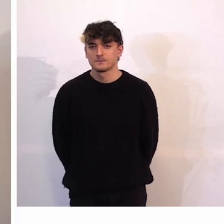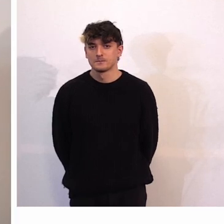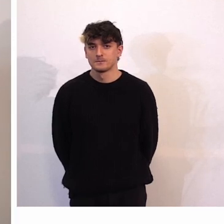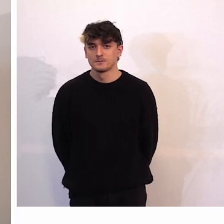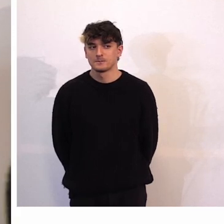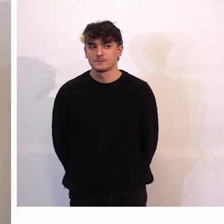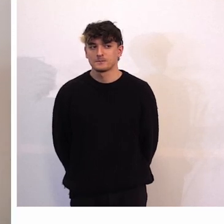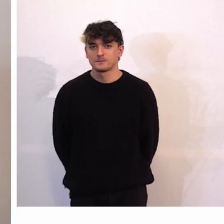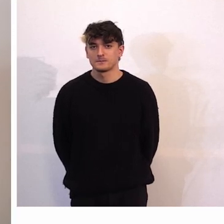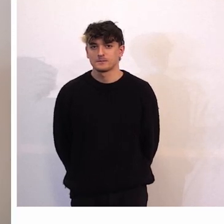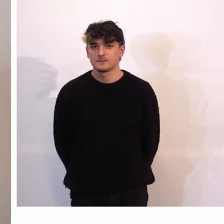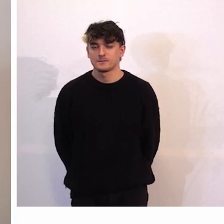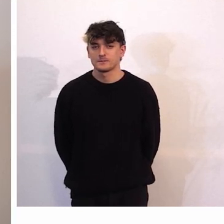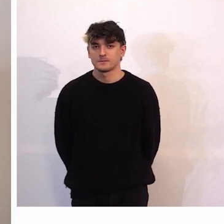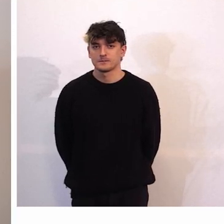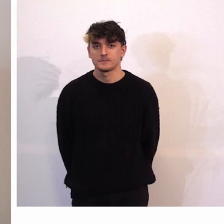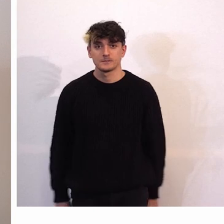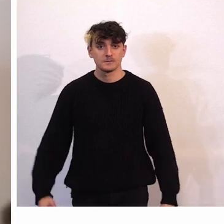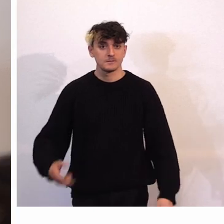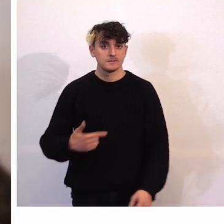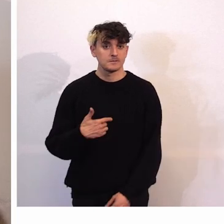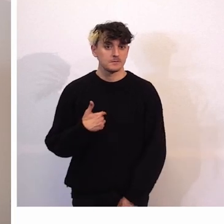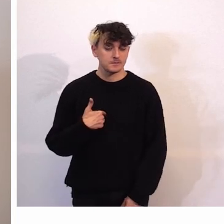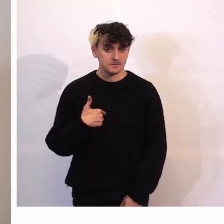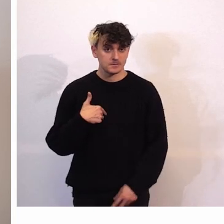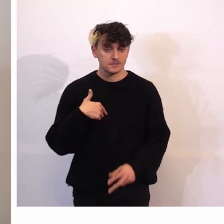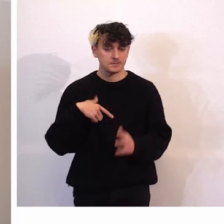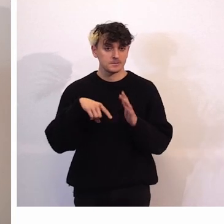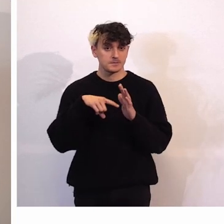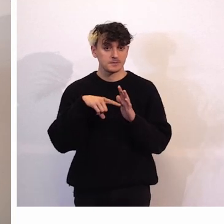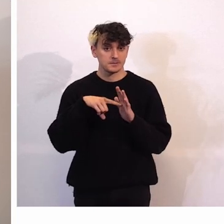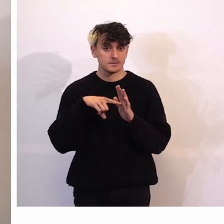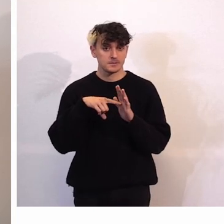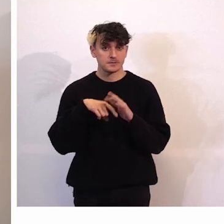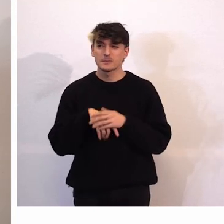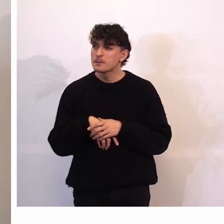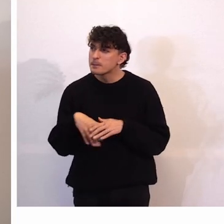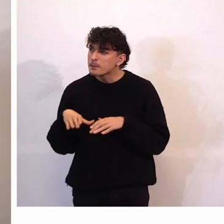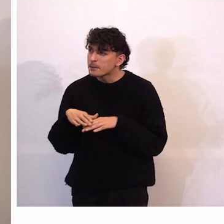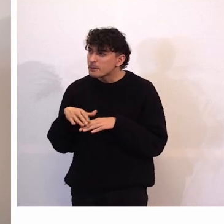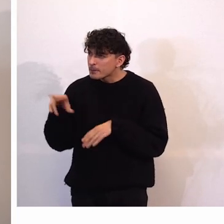Cuando dicho, bueno, me llamo Isé, soy de Penamación Villafán, Extremadura, allí. ¿Dónde?